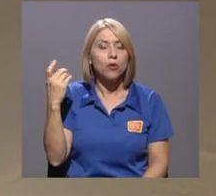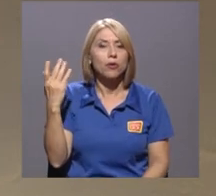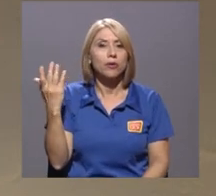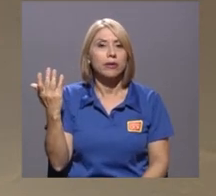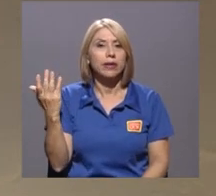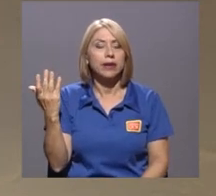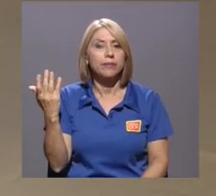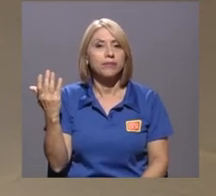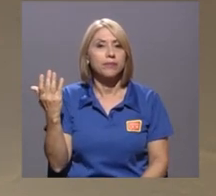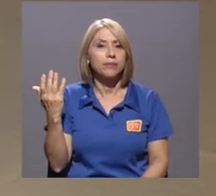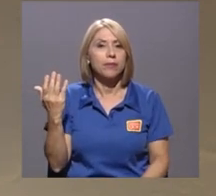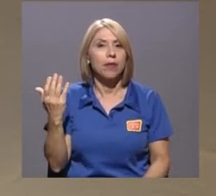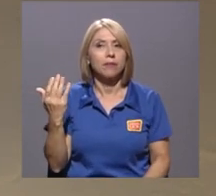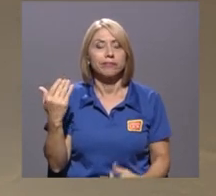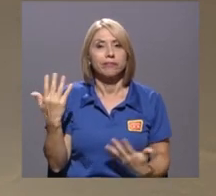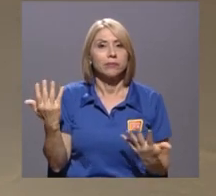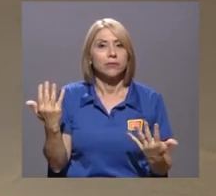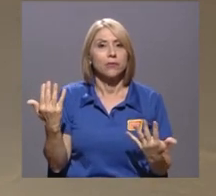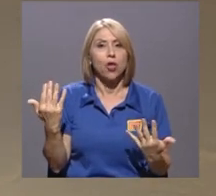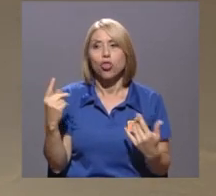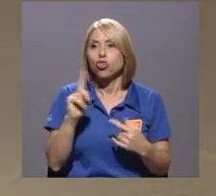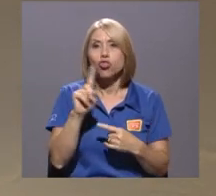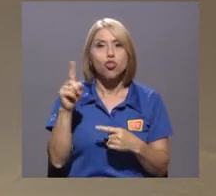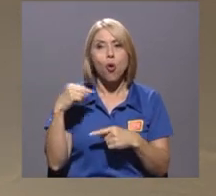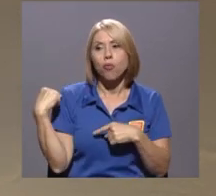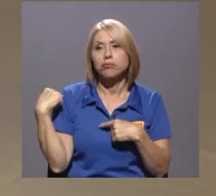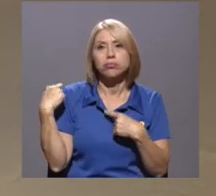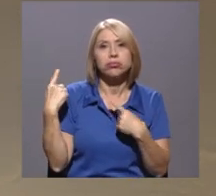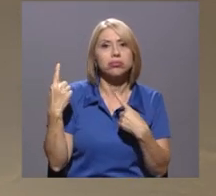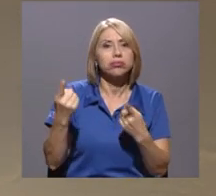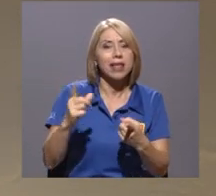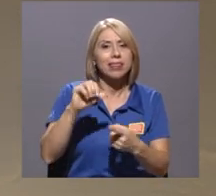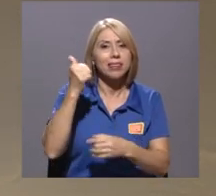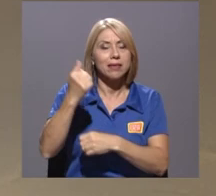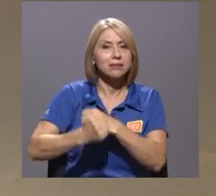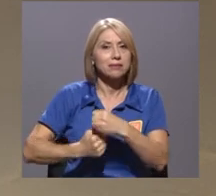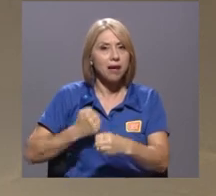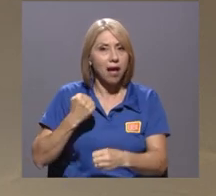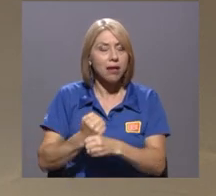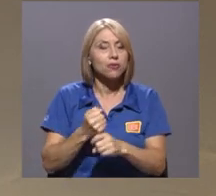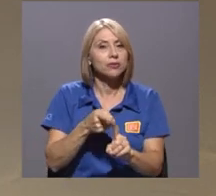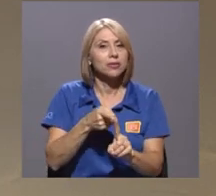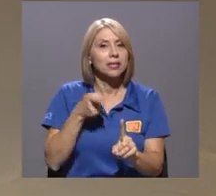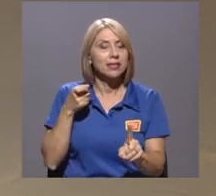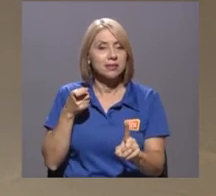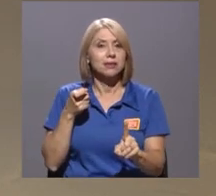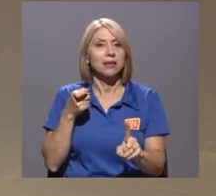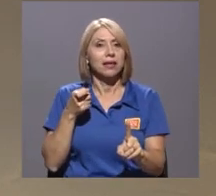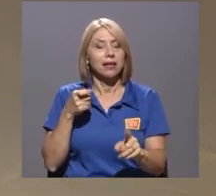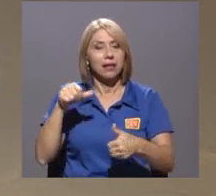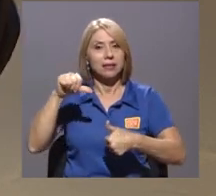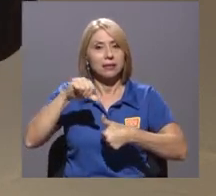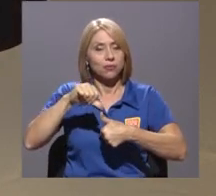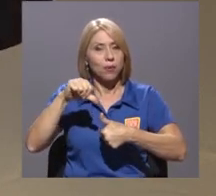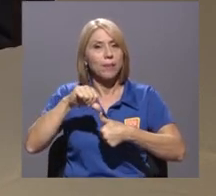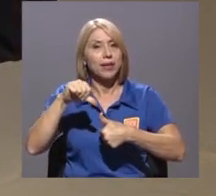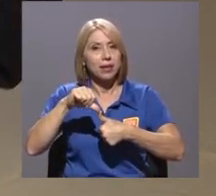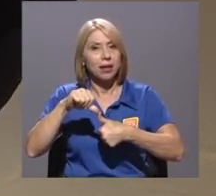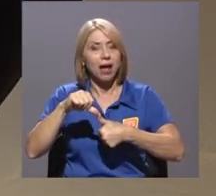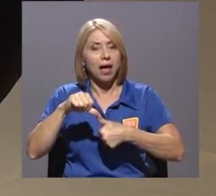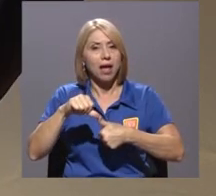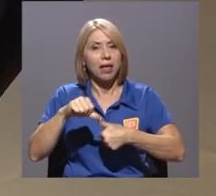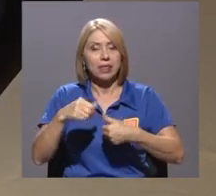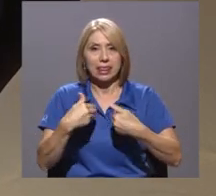no ha pasado una década de que centroamérica tiene